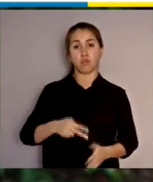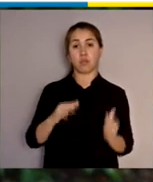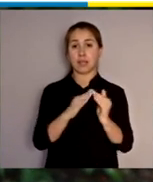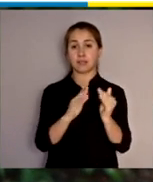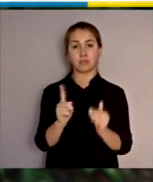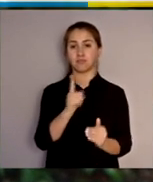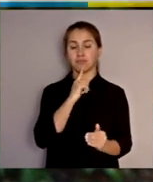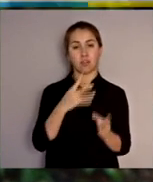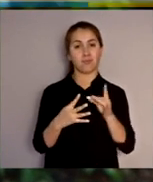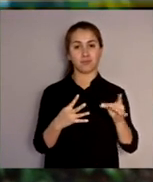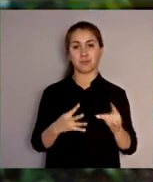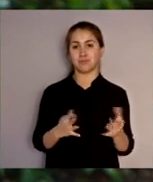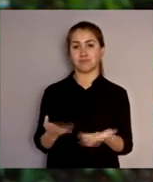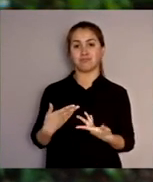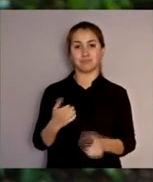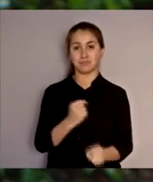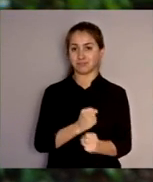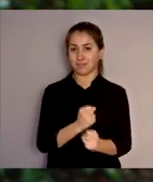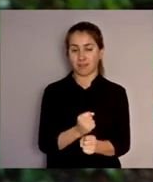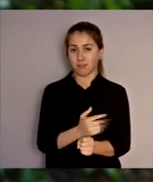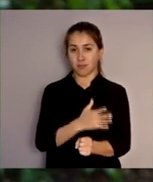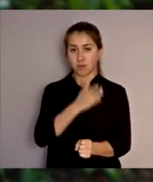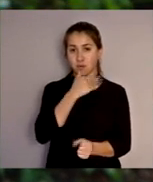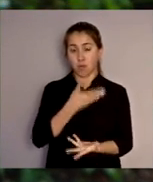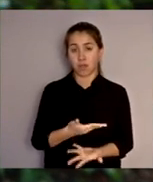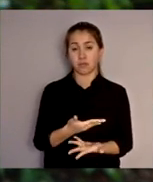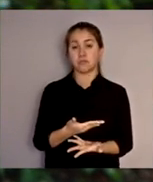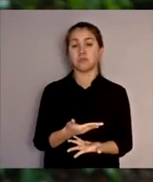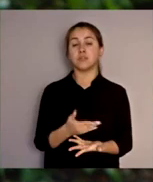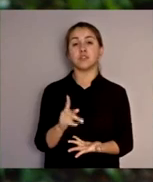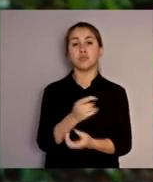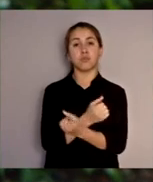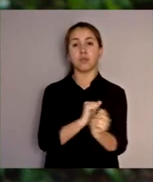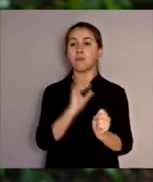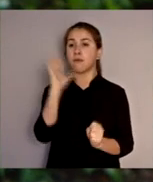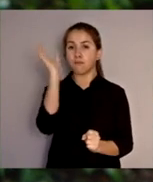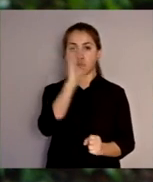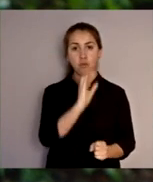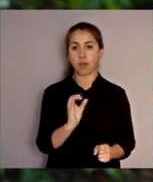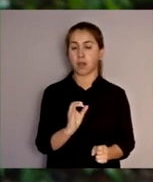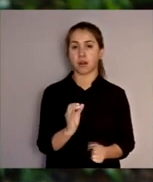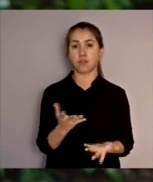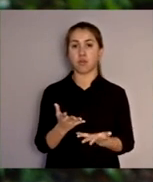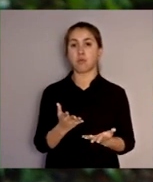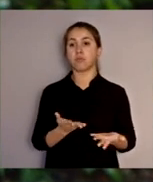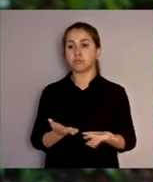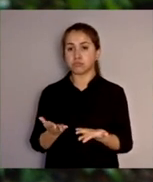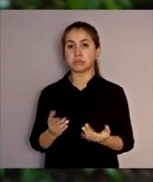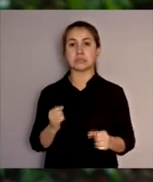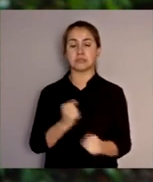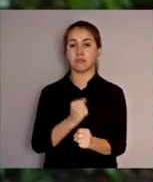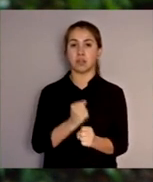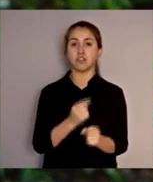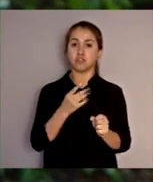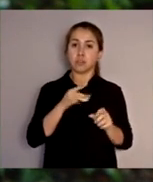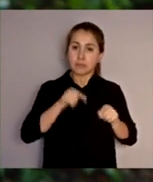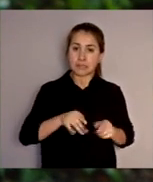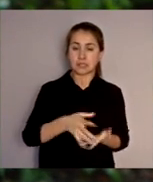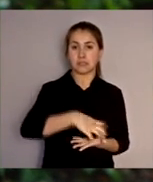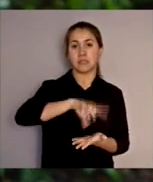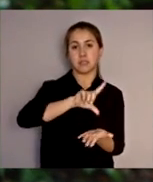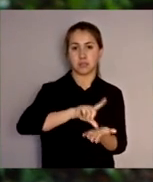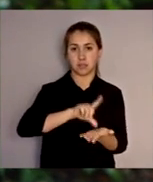casa no teníamos opción de trabajo. O sea, en Neltume nosotros no podemos buscar un medio de trabajo que no sea acá en Huilo